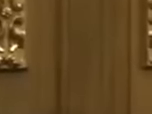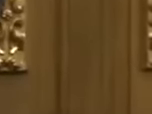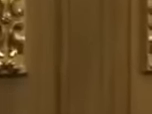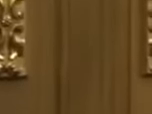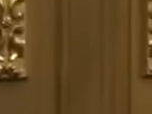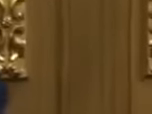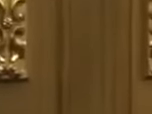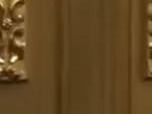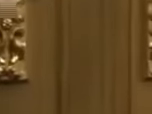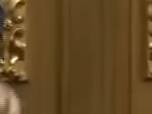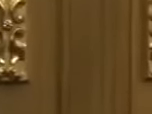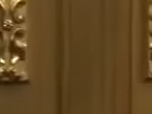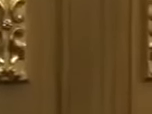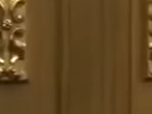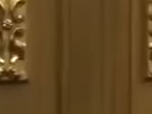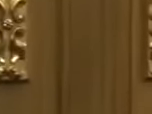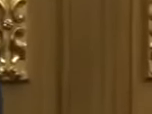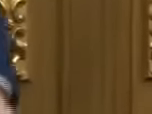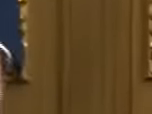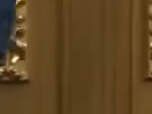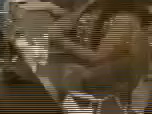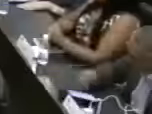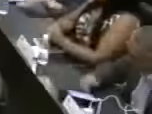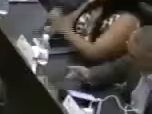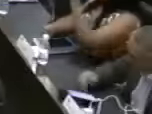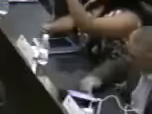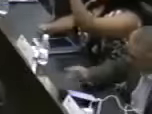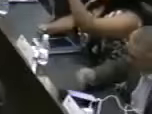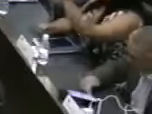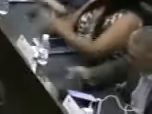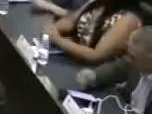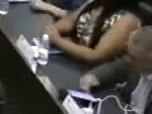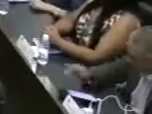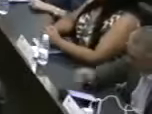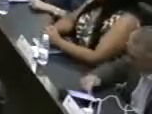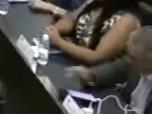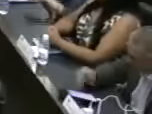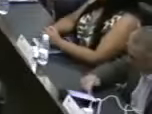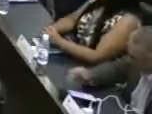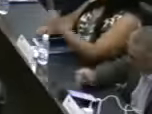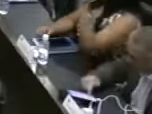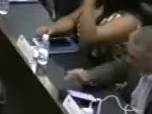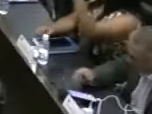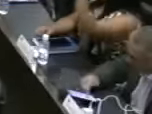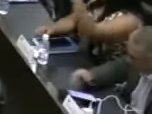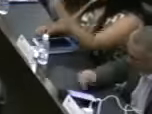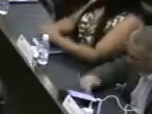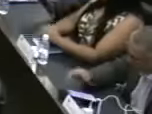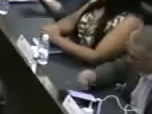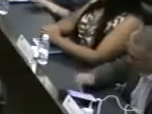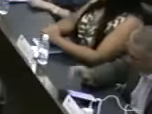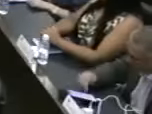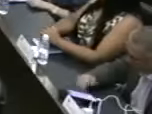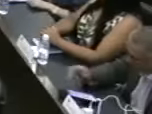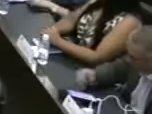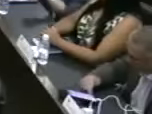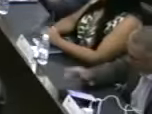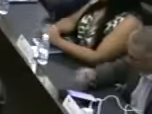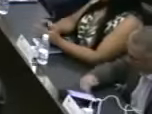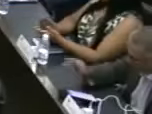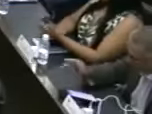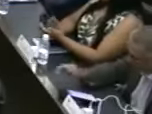y Cirila. ¡Que viva la patria! ¡Viva! ¡Que viva Venezuela! ¡Viva! ¡Que viva la revolución bolivariana!